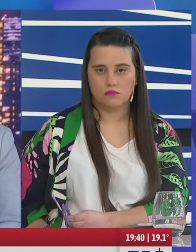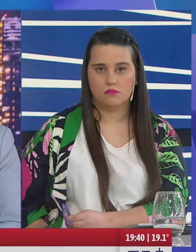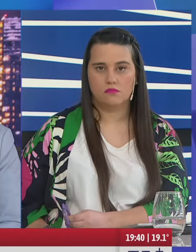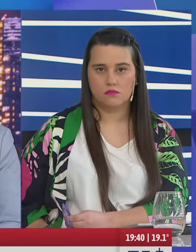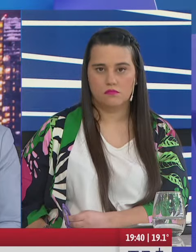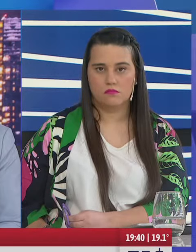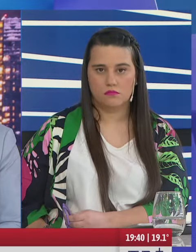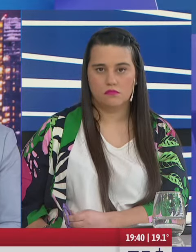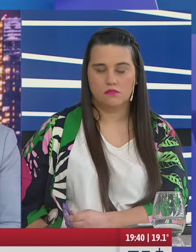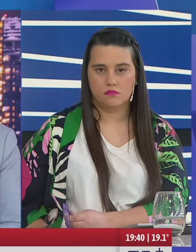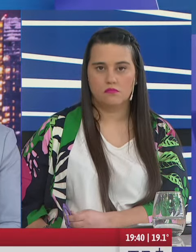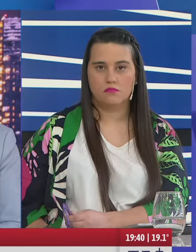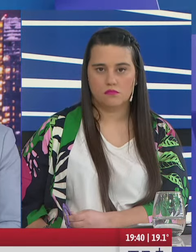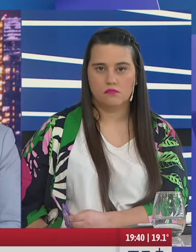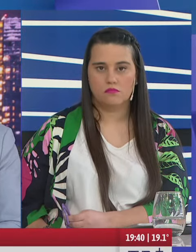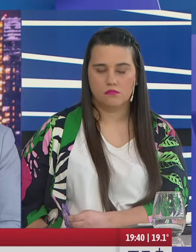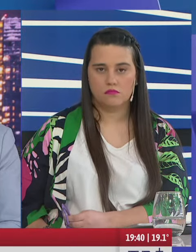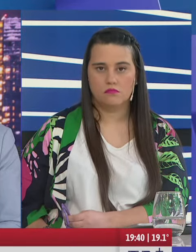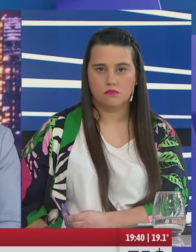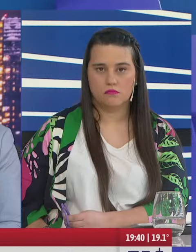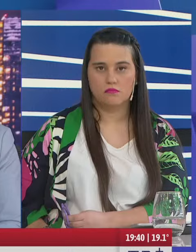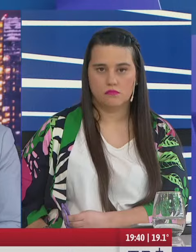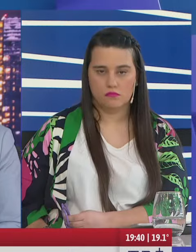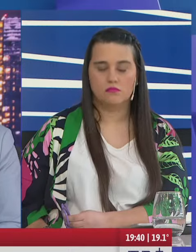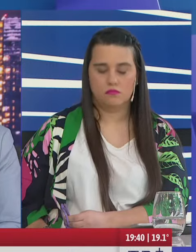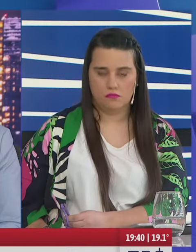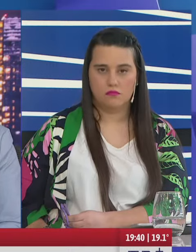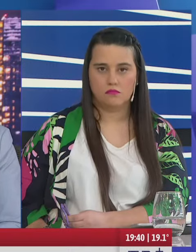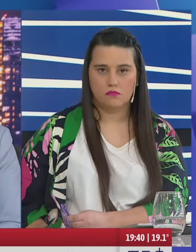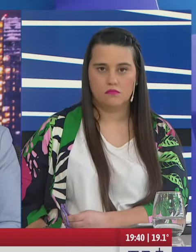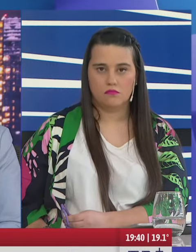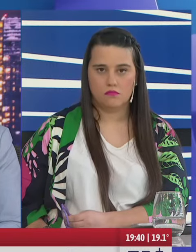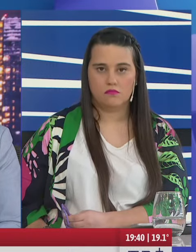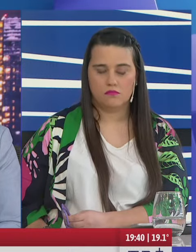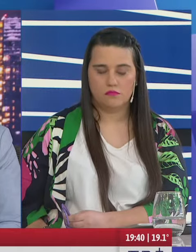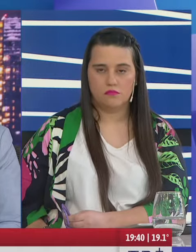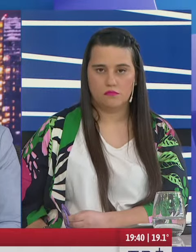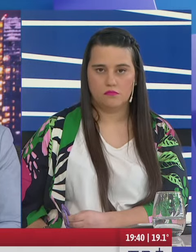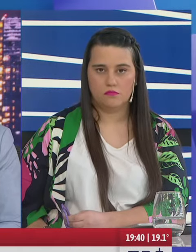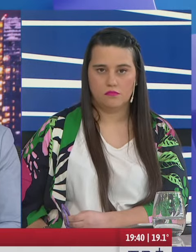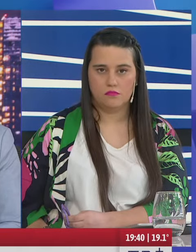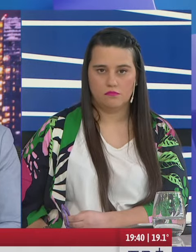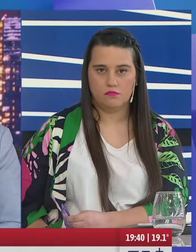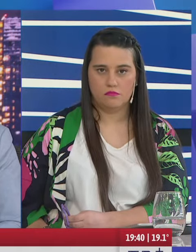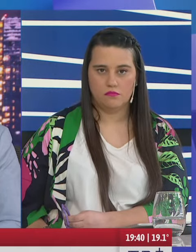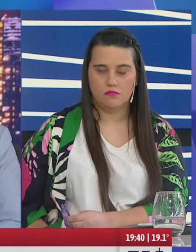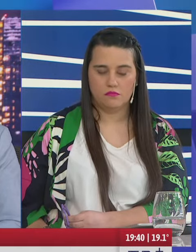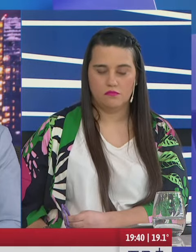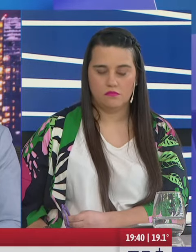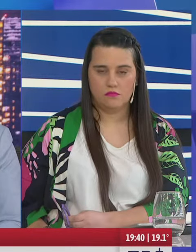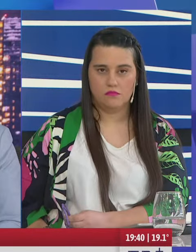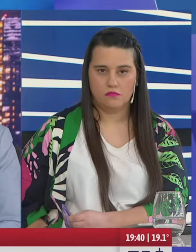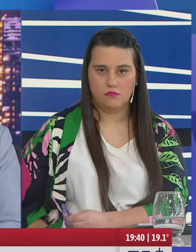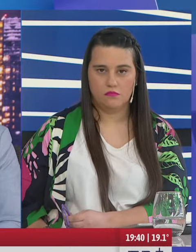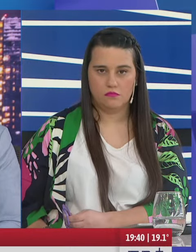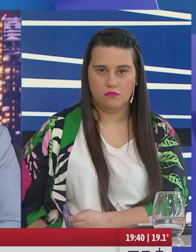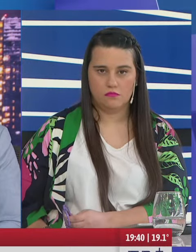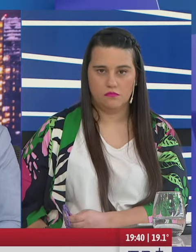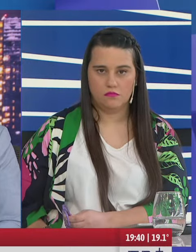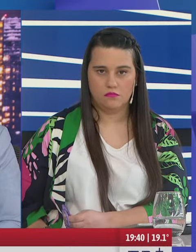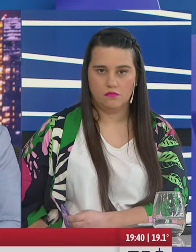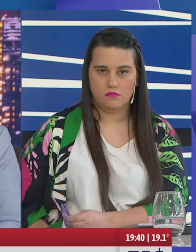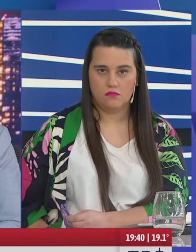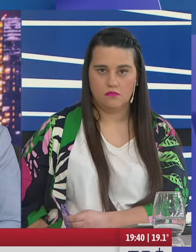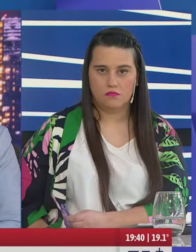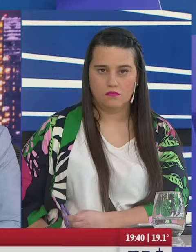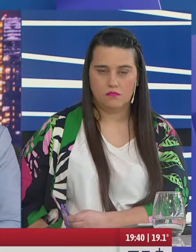aumentó 4,8%. Suministro de agua 106,6%. Esto te da un aumento promedio en el mes de abril solamente de